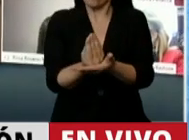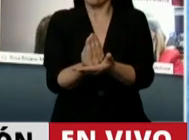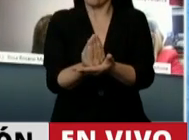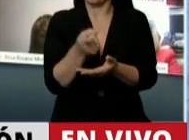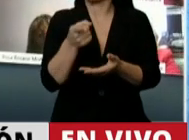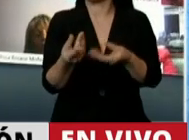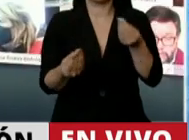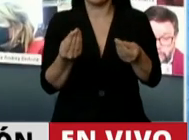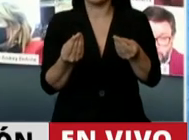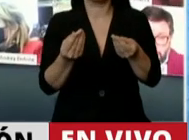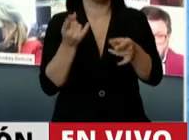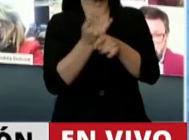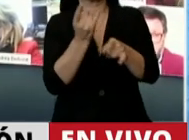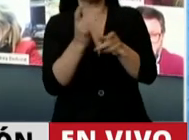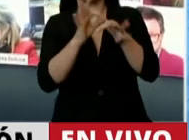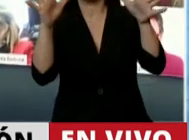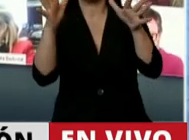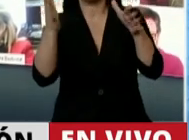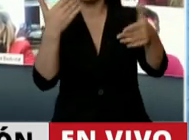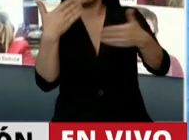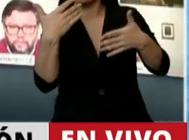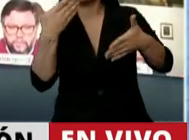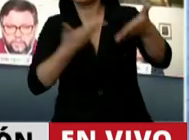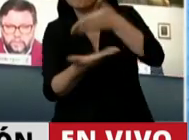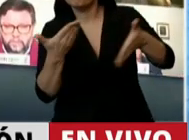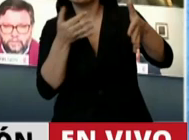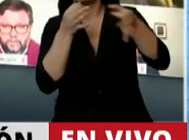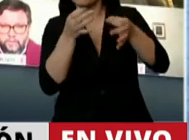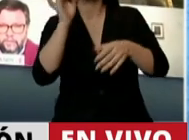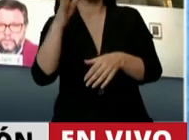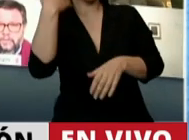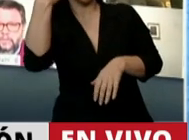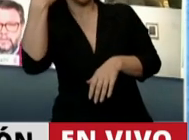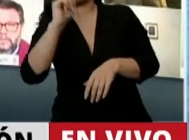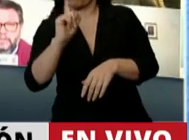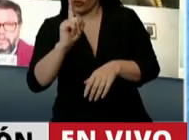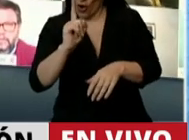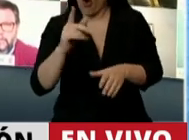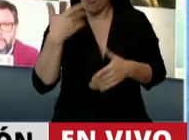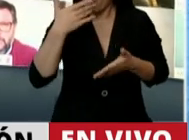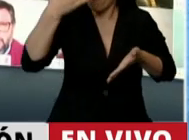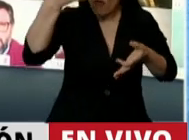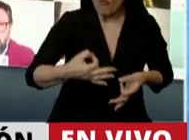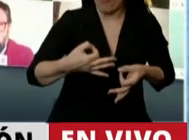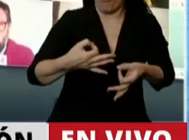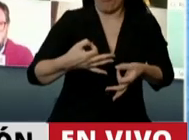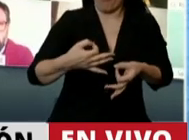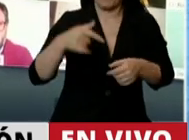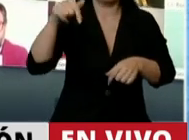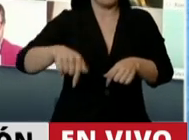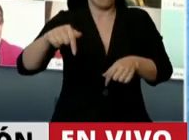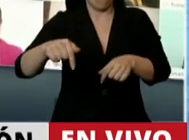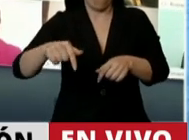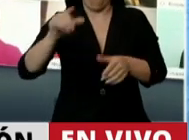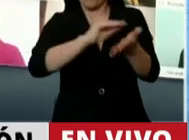que ejerce el diálogo democrático y no que solo lo declama. Muchos que hoy declamaron el